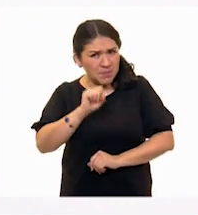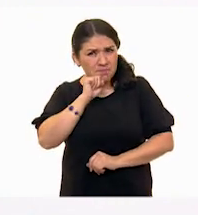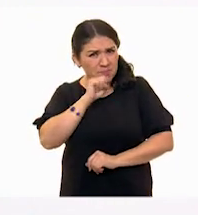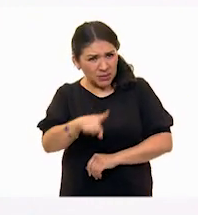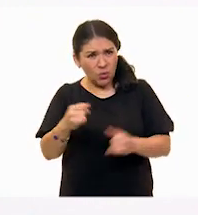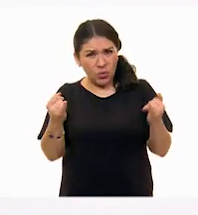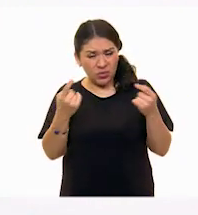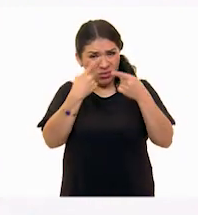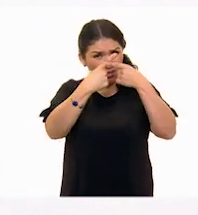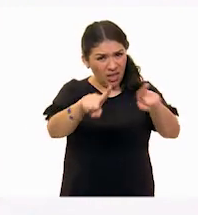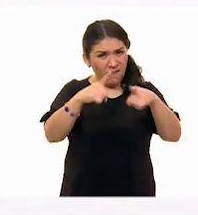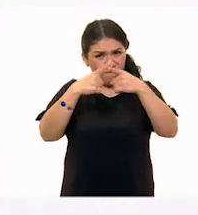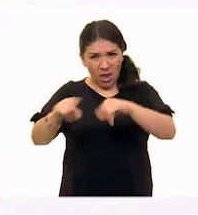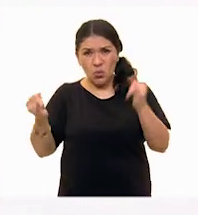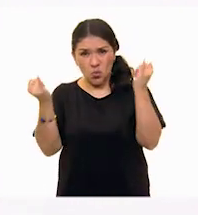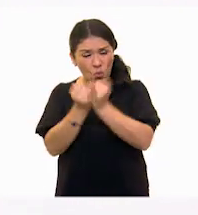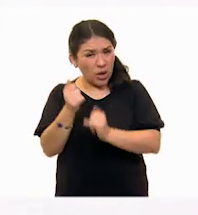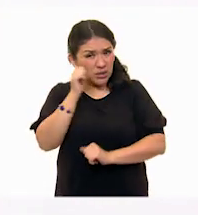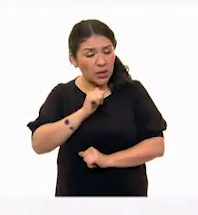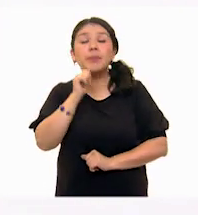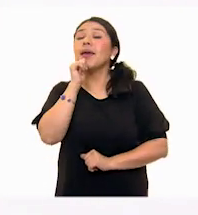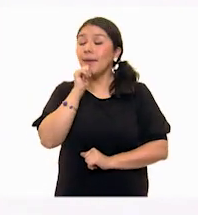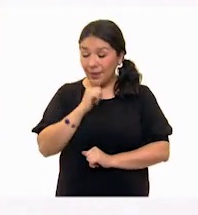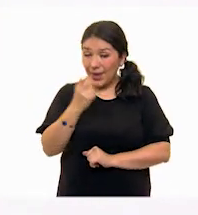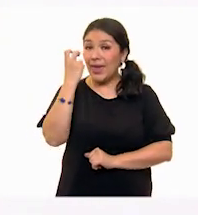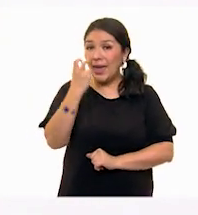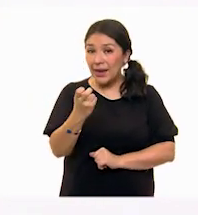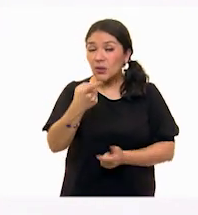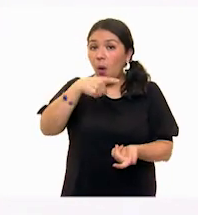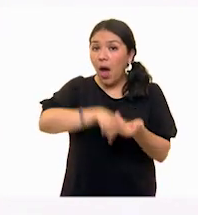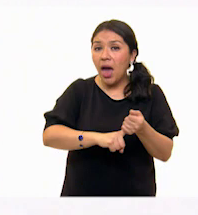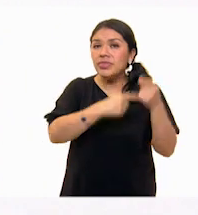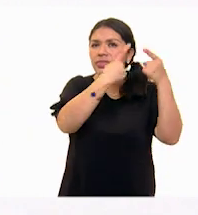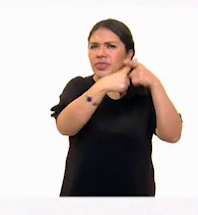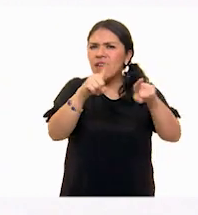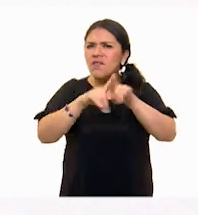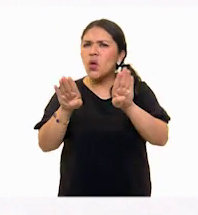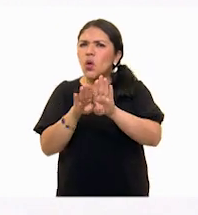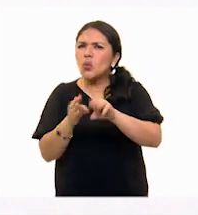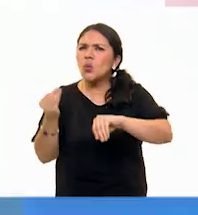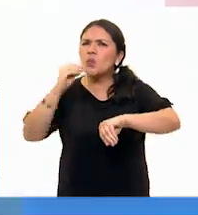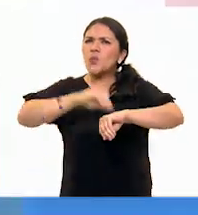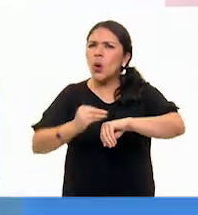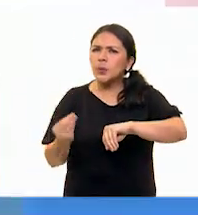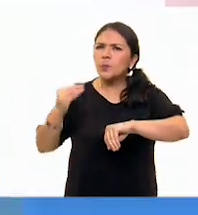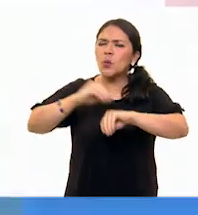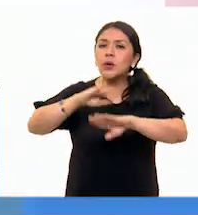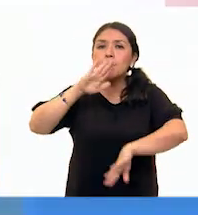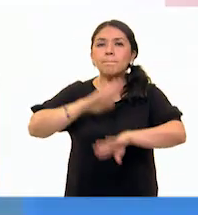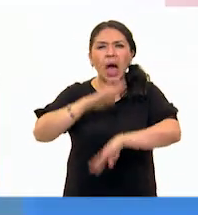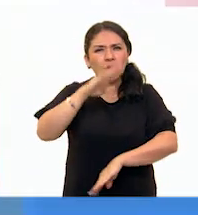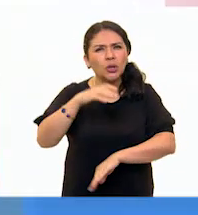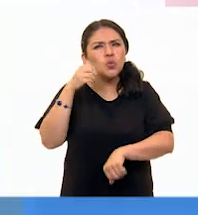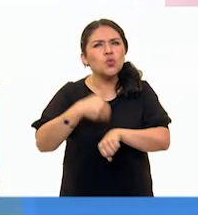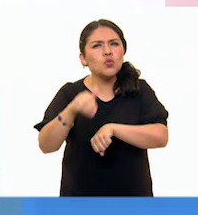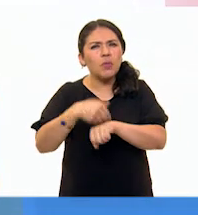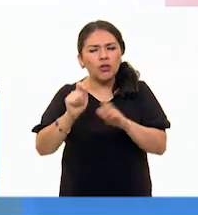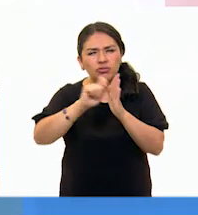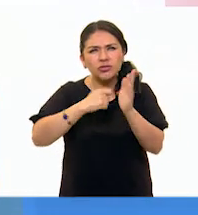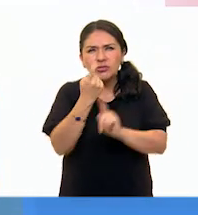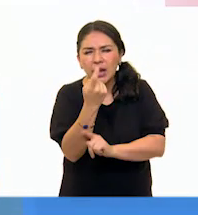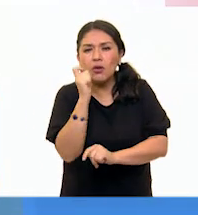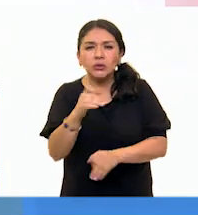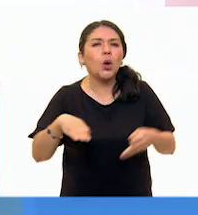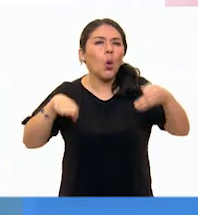misma diferencia? Exacto, esa diferencia entre el aumento de número de cerillos en esta sucesión es